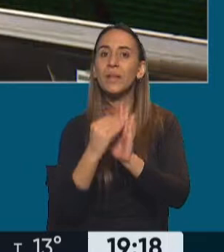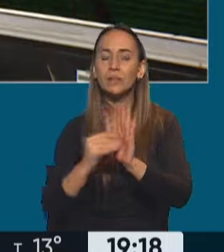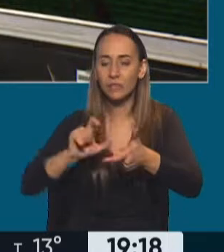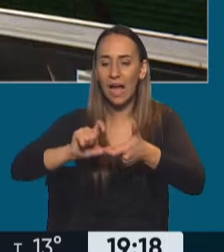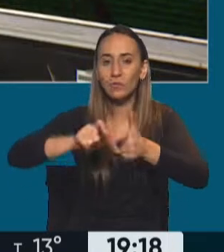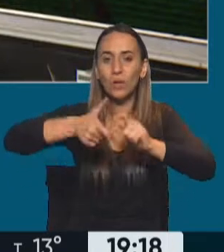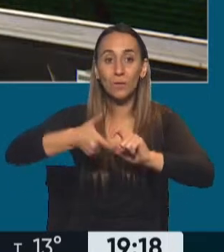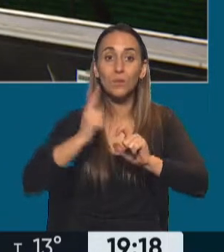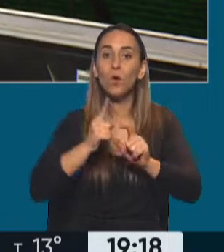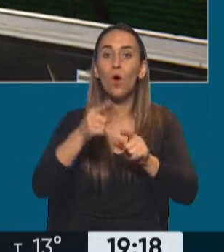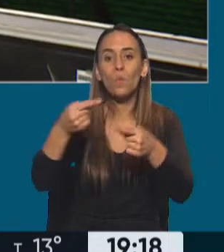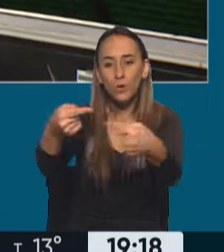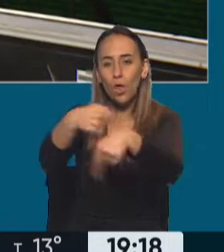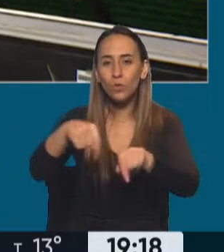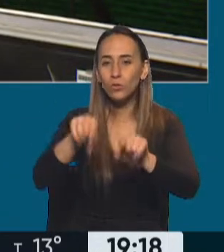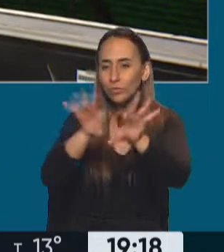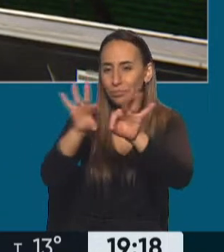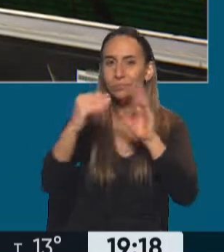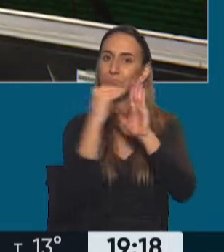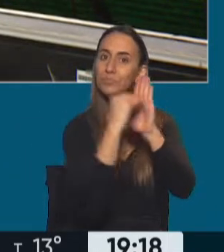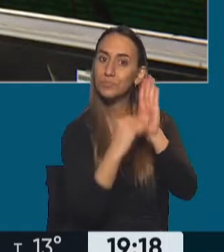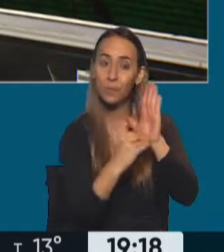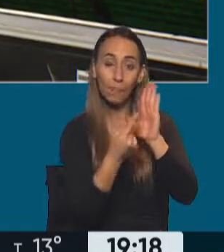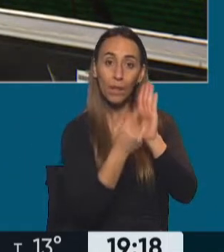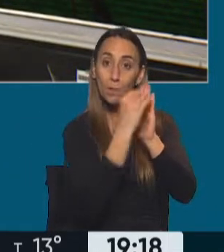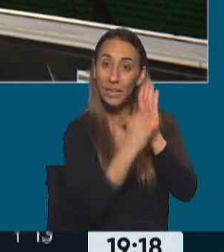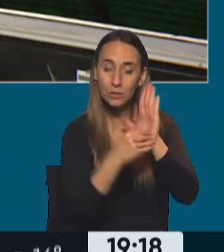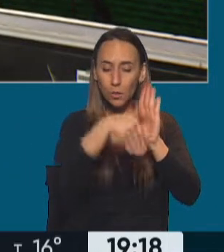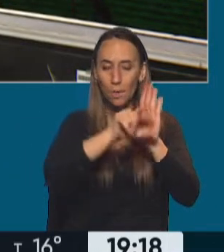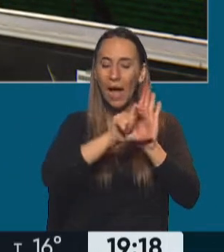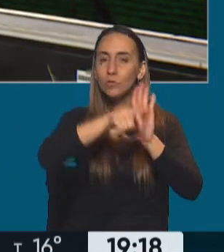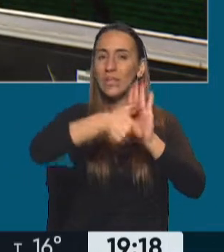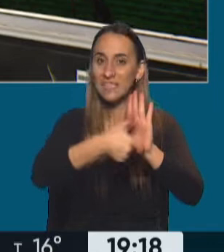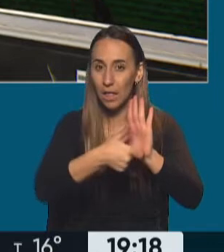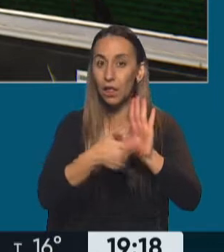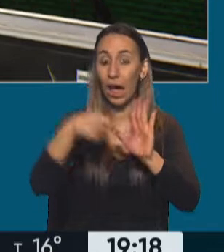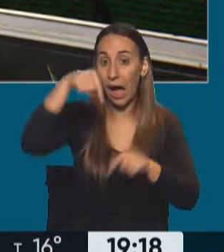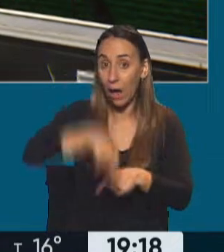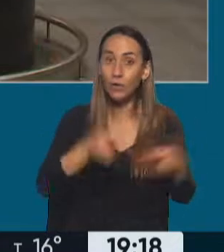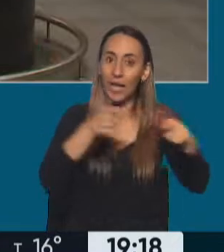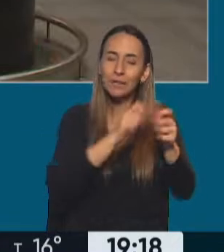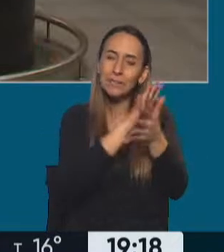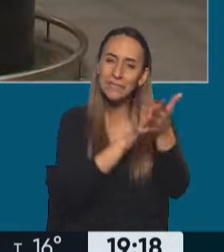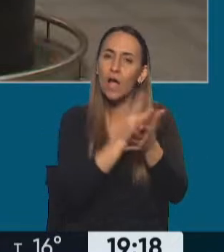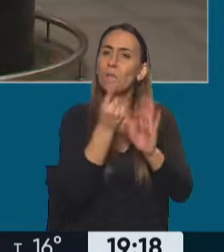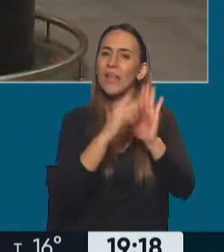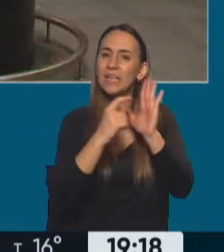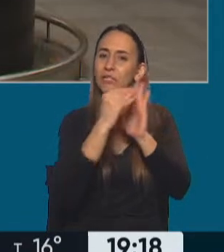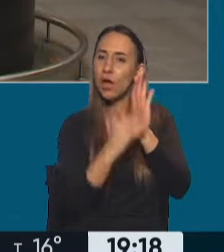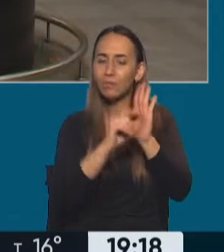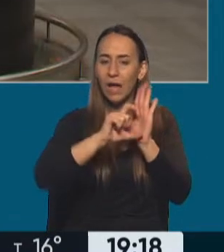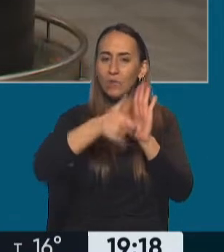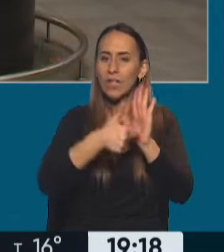los productos que están dentro de este programa. Y lo que están negociando finalmente es cuánto, ¿sí? Porque recordemos que hace un tiempo, de un tiempo a